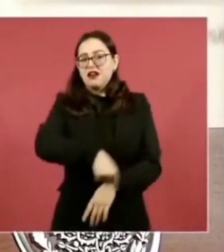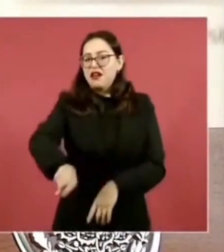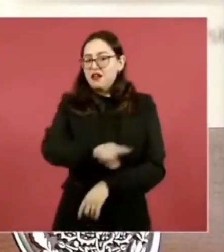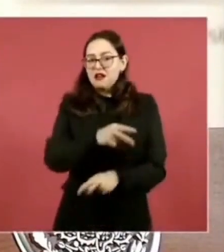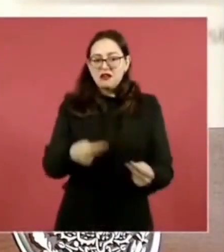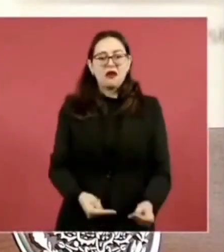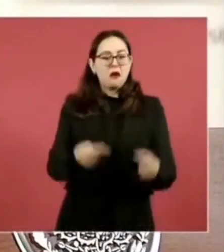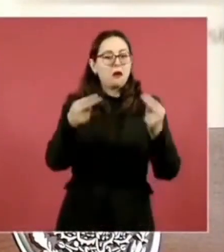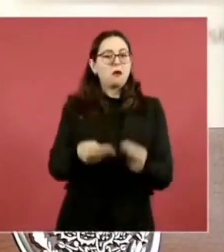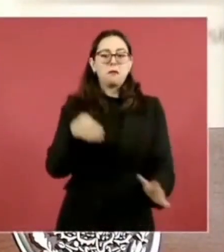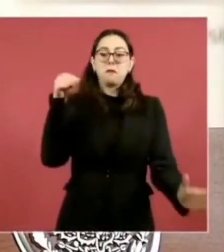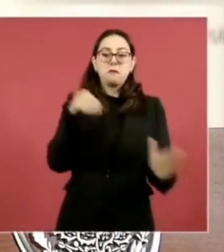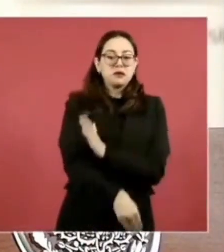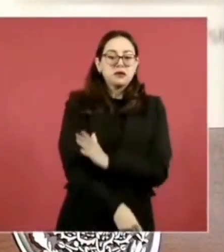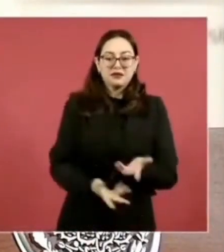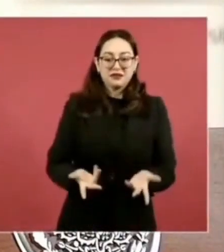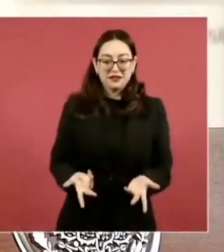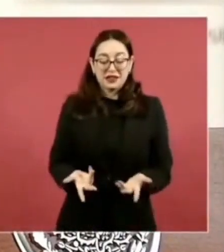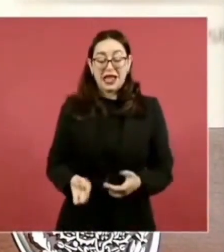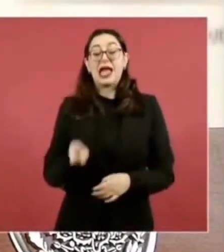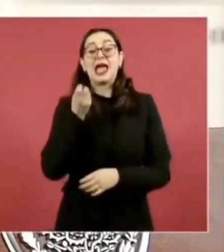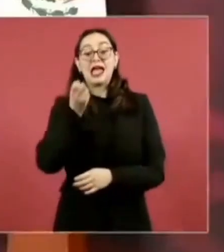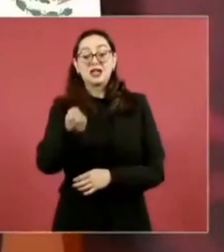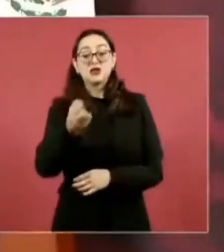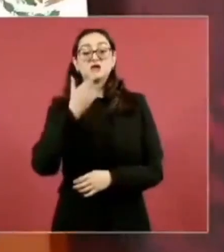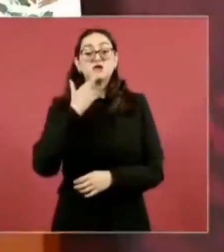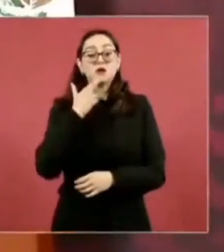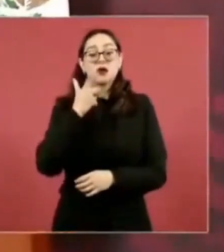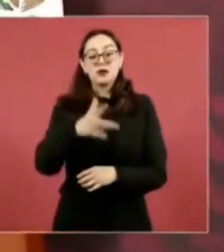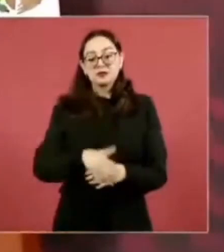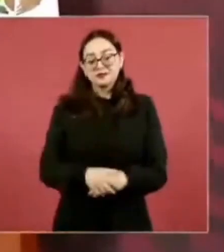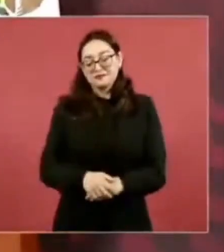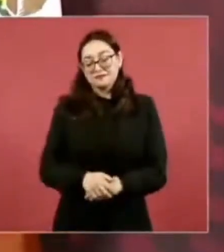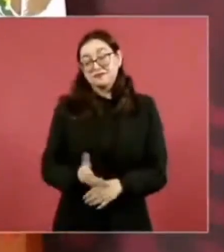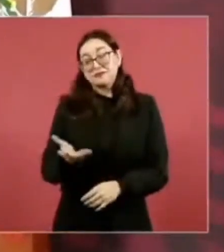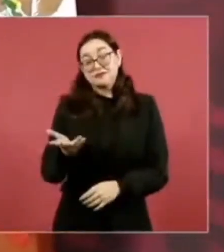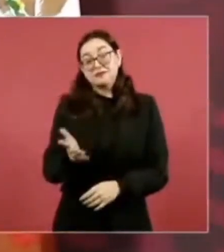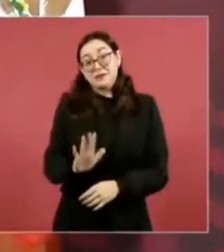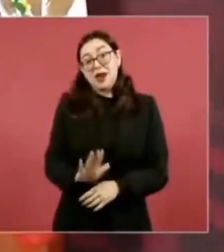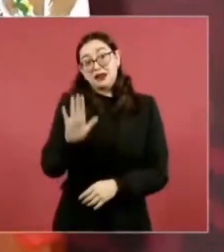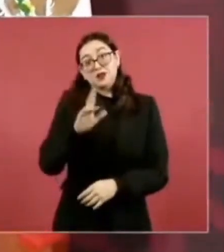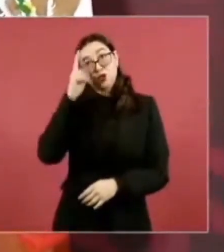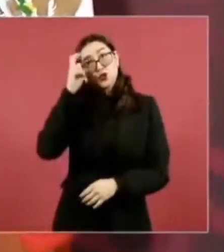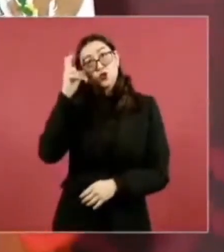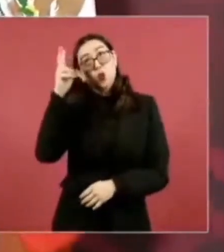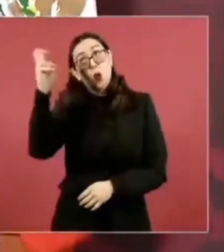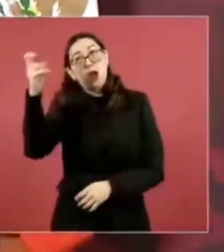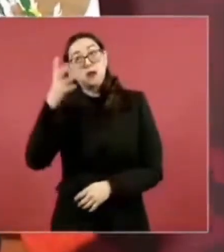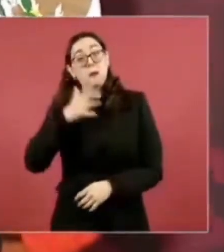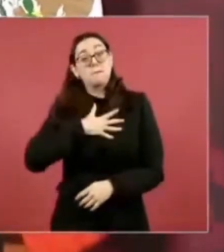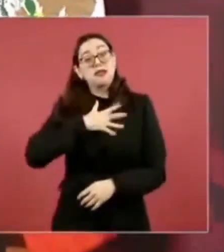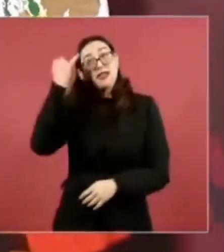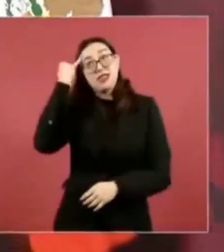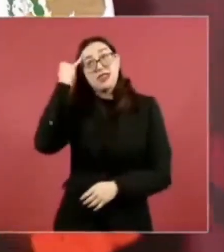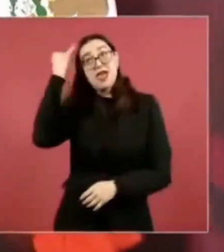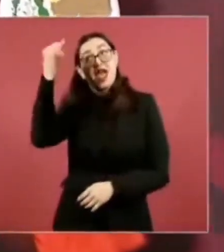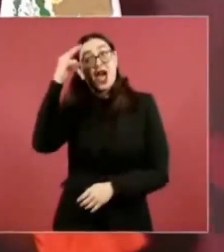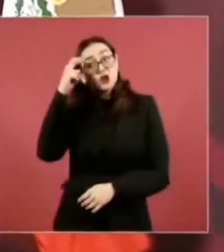Eso es lo mejor. Ese es un, puede ser utópico, puede ser un ideal, pero hacia allá tenemos que